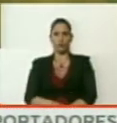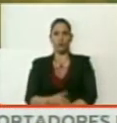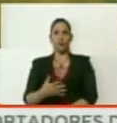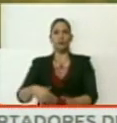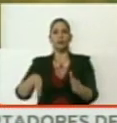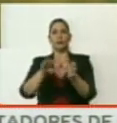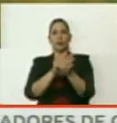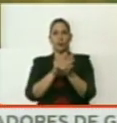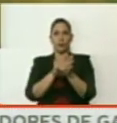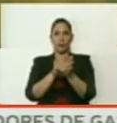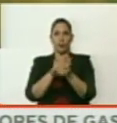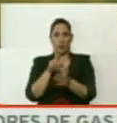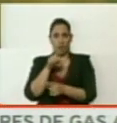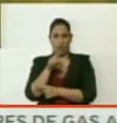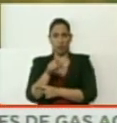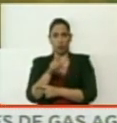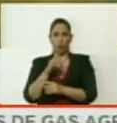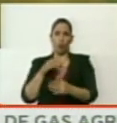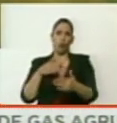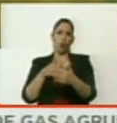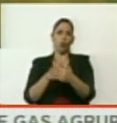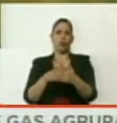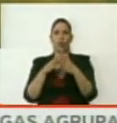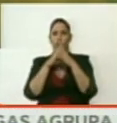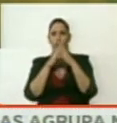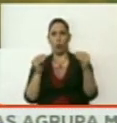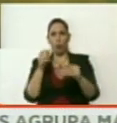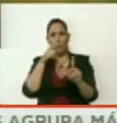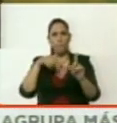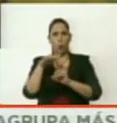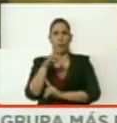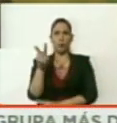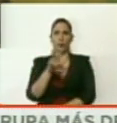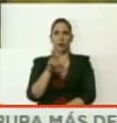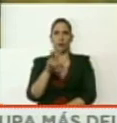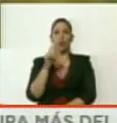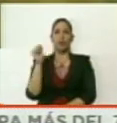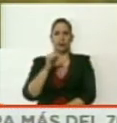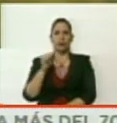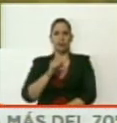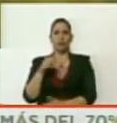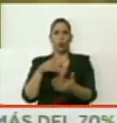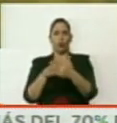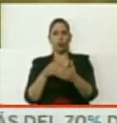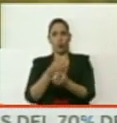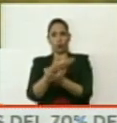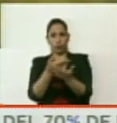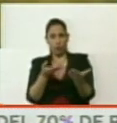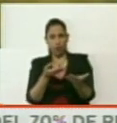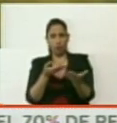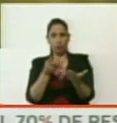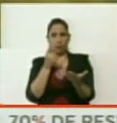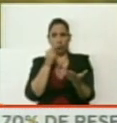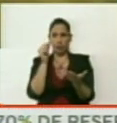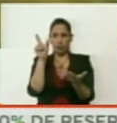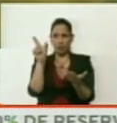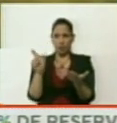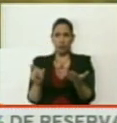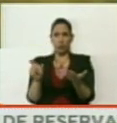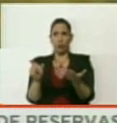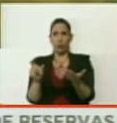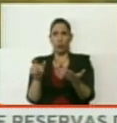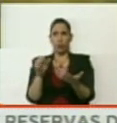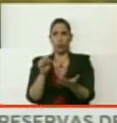ratificar que esto es contra todo el pueblo de Venezuela. Sí, es contra usted, señor